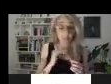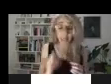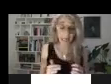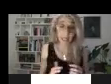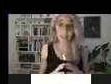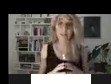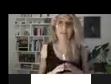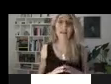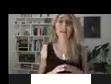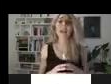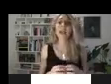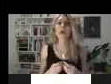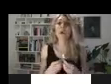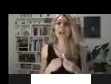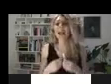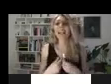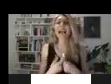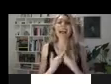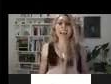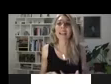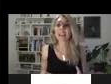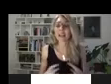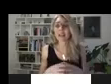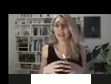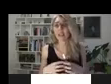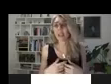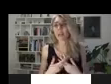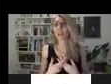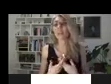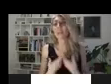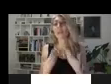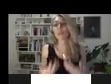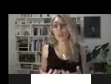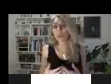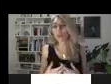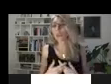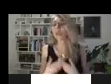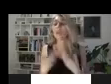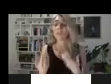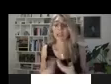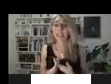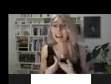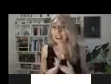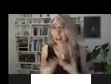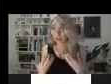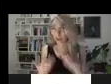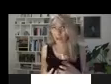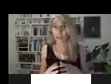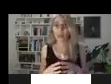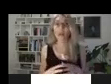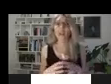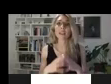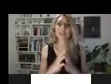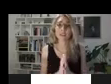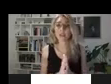casos para nada hace falta, la carrera en una institución formalizada como